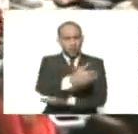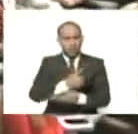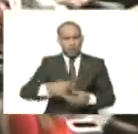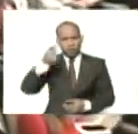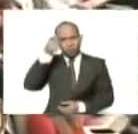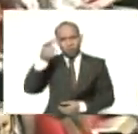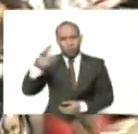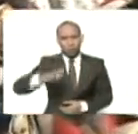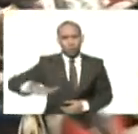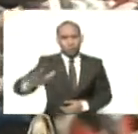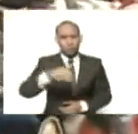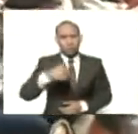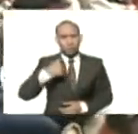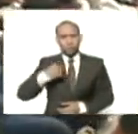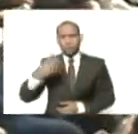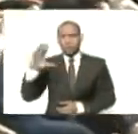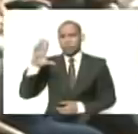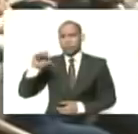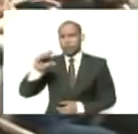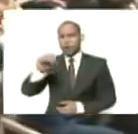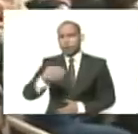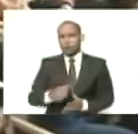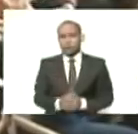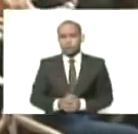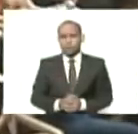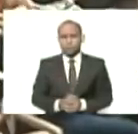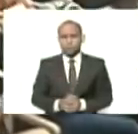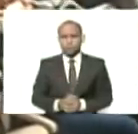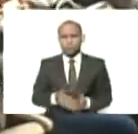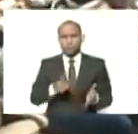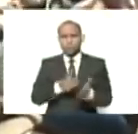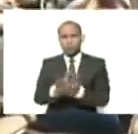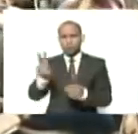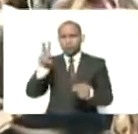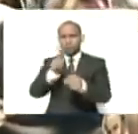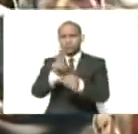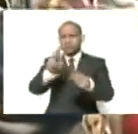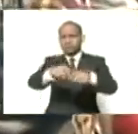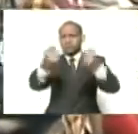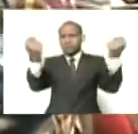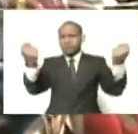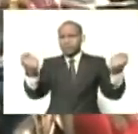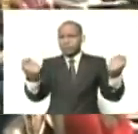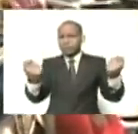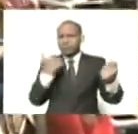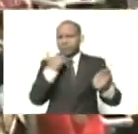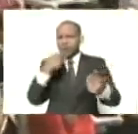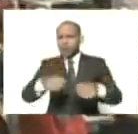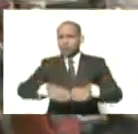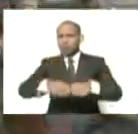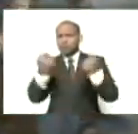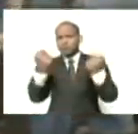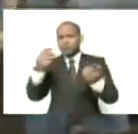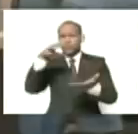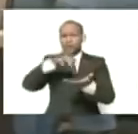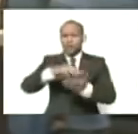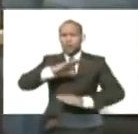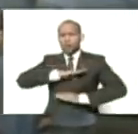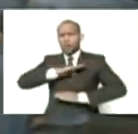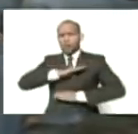Cuando yo hablo de la vulneración que han vulnerado el estado de